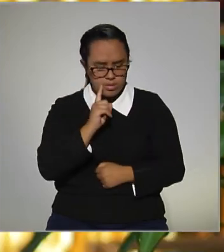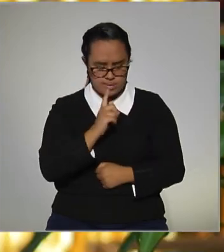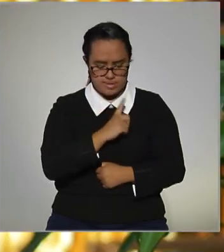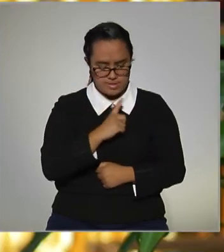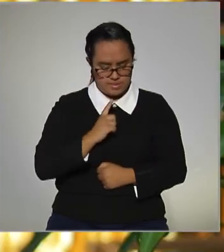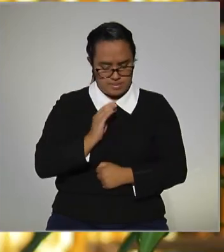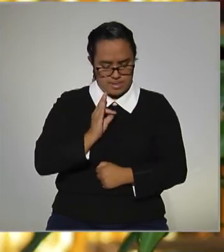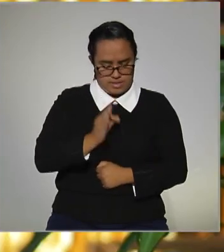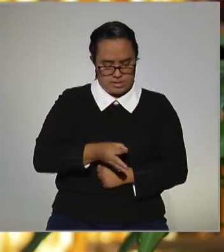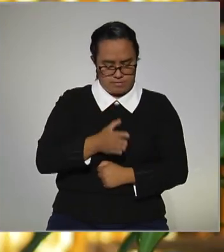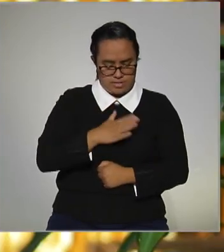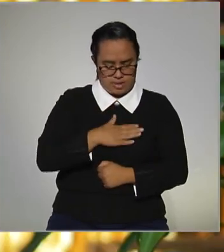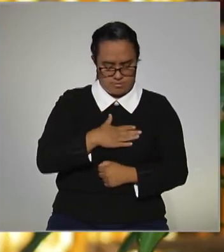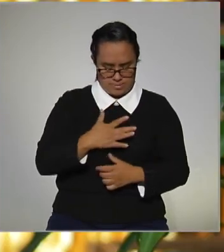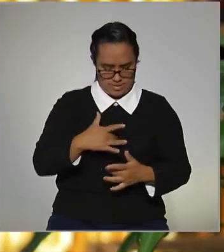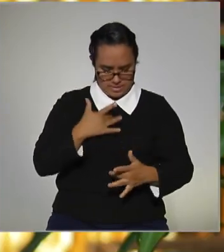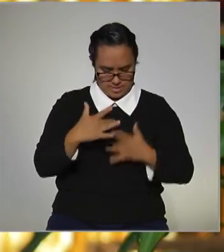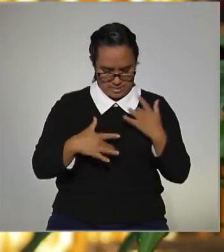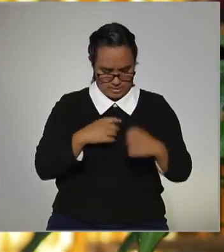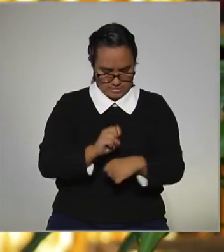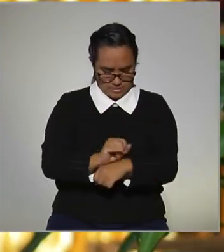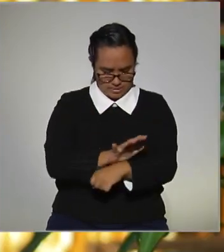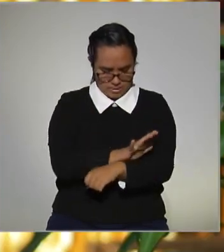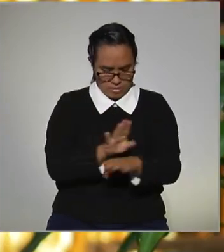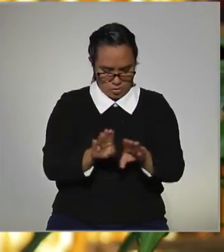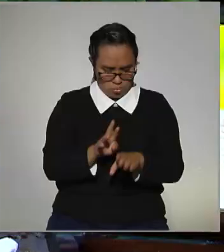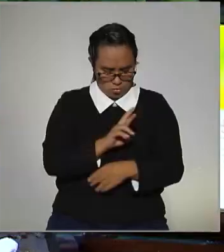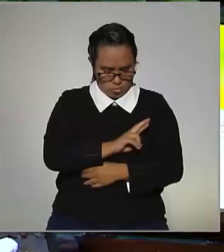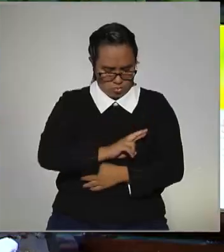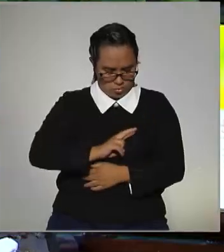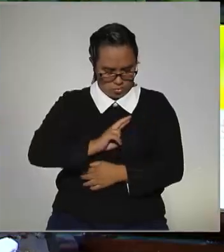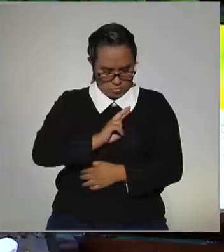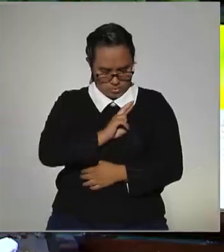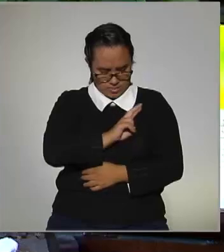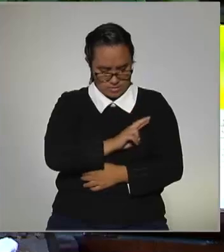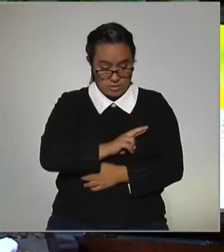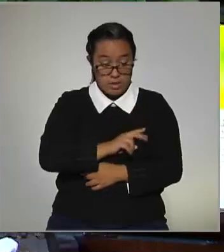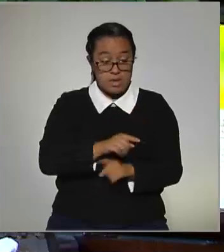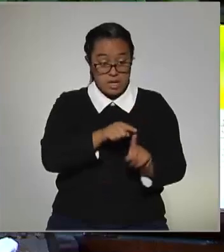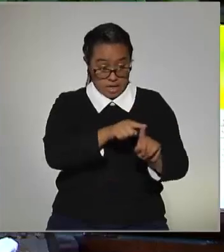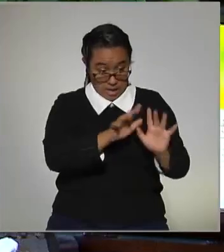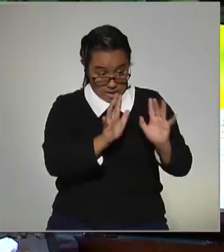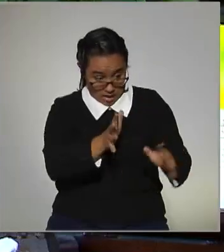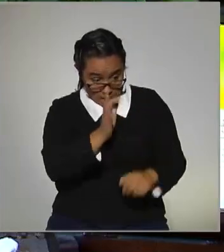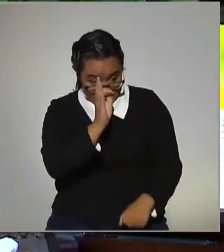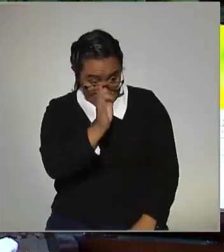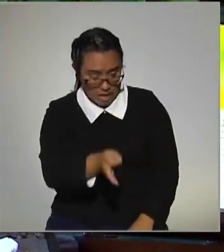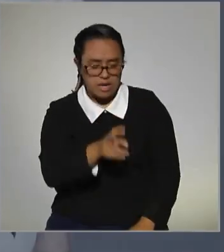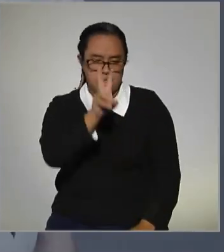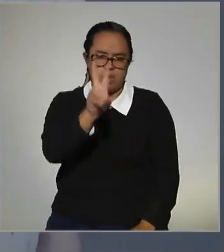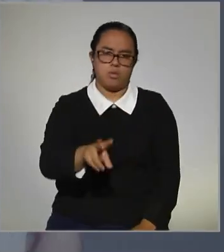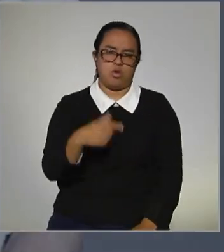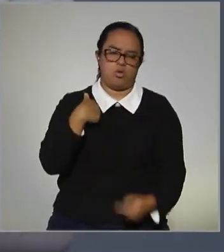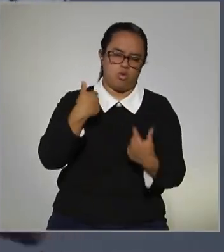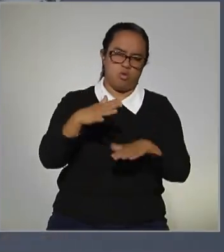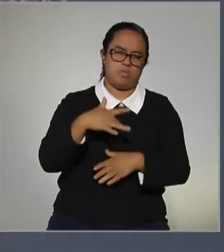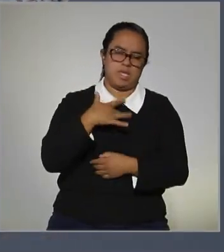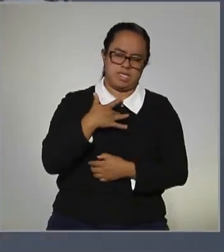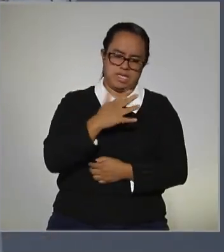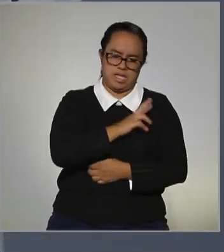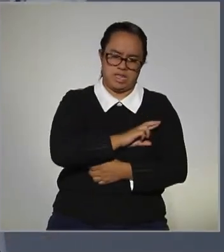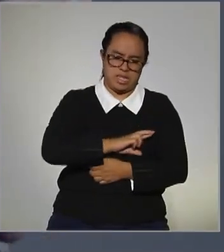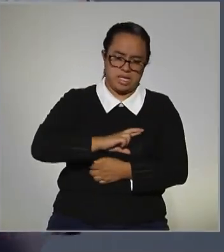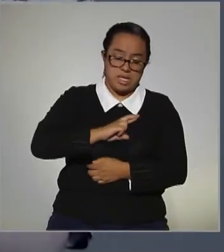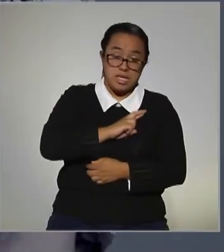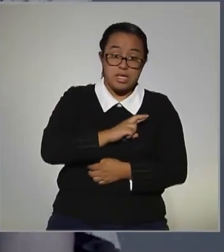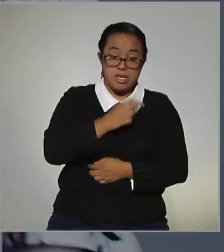reconocer que están experimentando esa emoción del resentimiento. Una vez que ellos reconocen que se sienten resentidos por lo que está pasando en ese